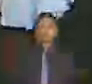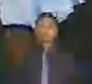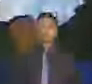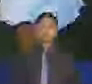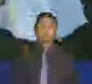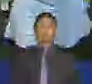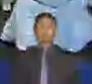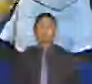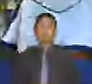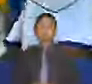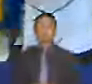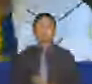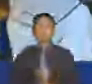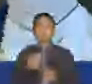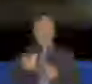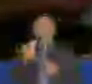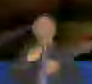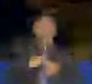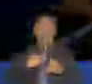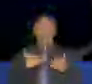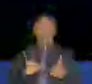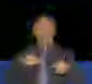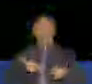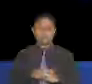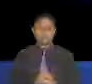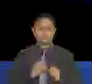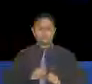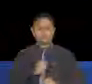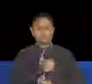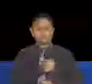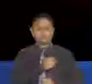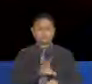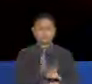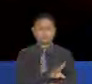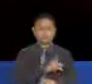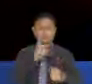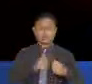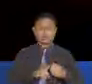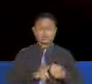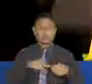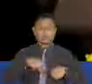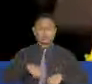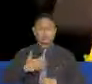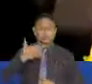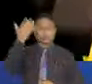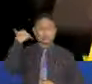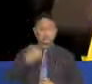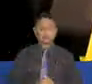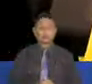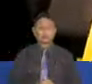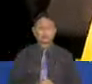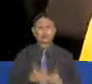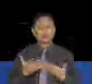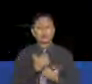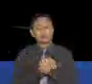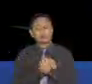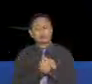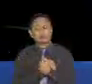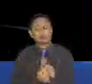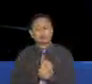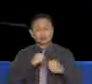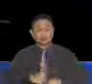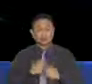su participación se ha convertido en una tradición para quito guarda una historia que entrelaza Patriotismo civismo